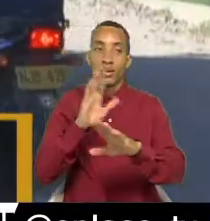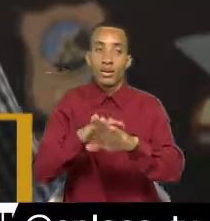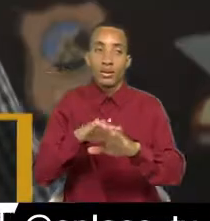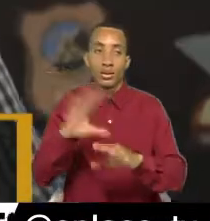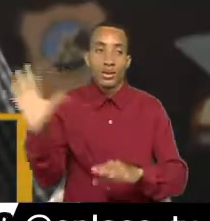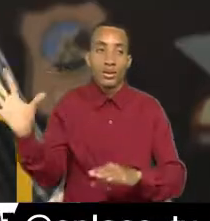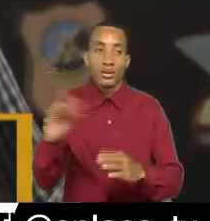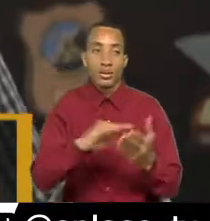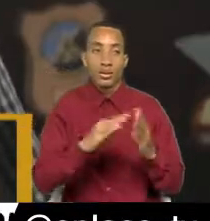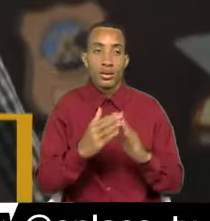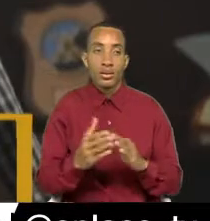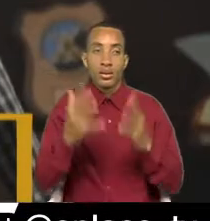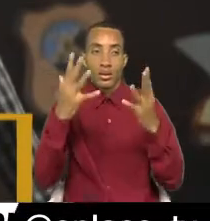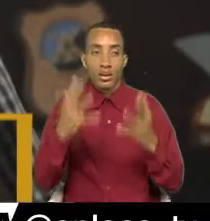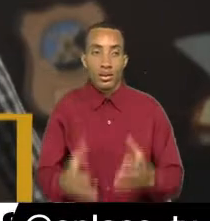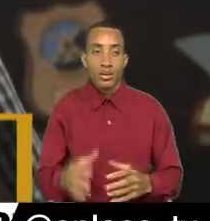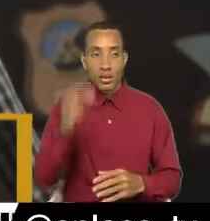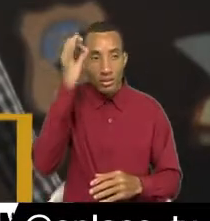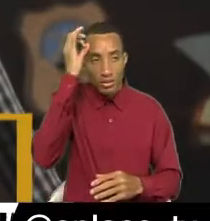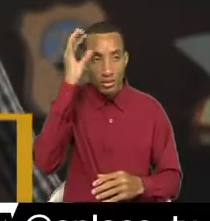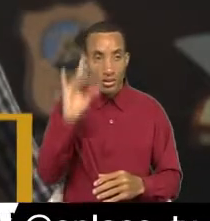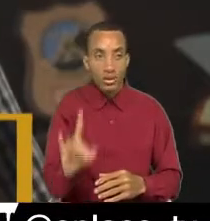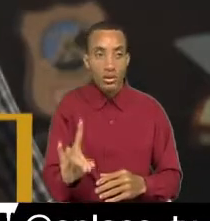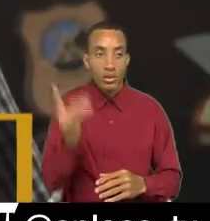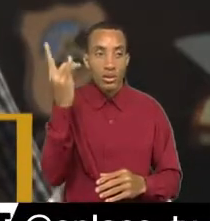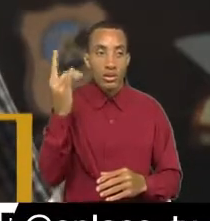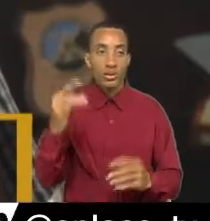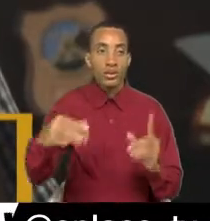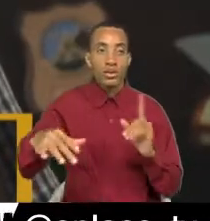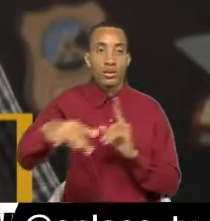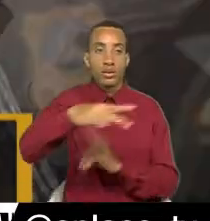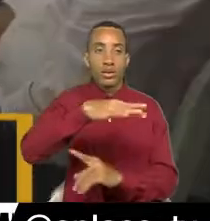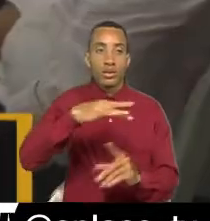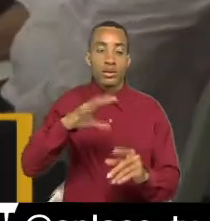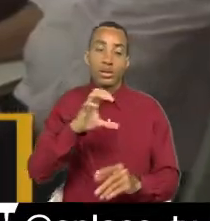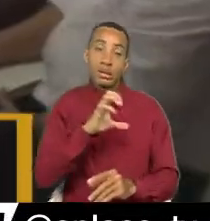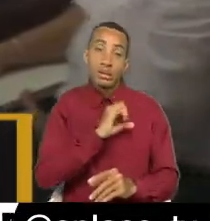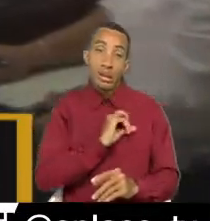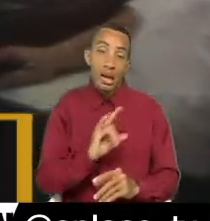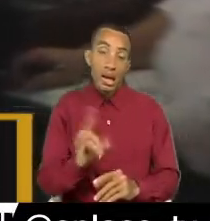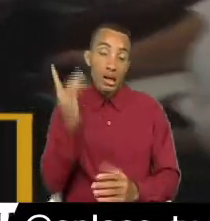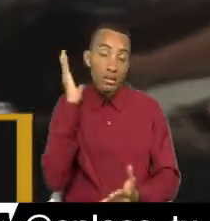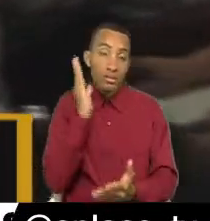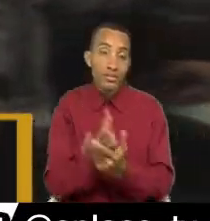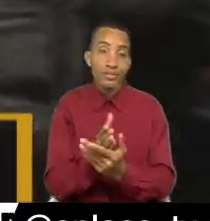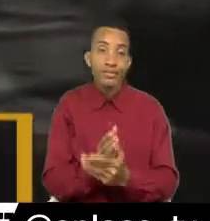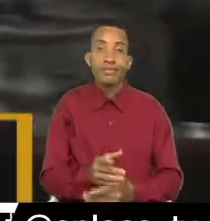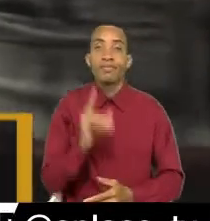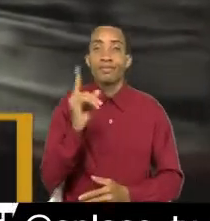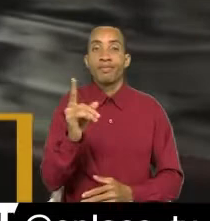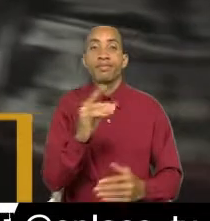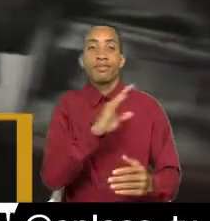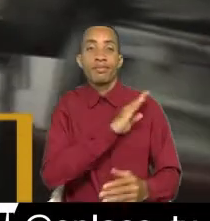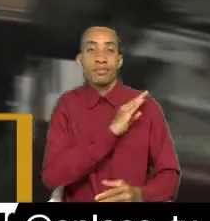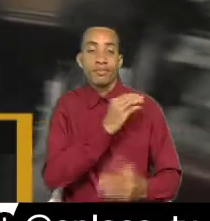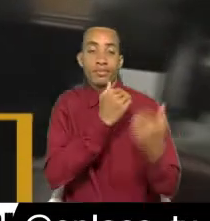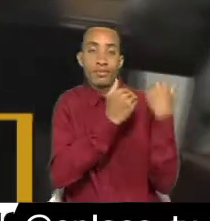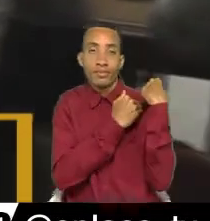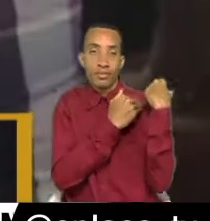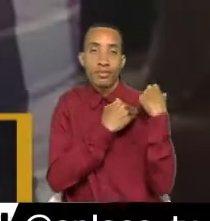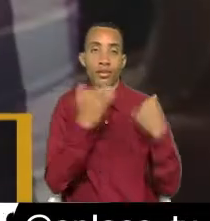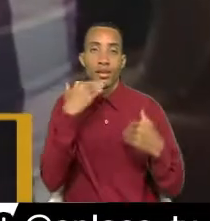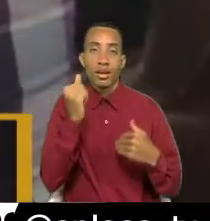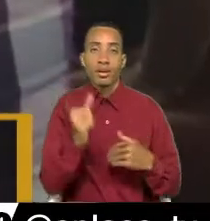ciudadanía. Queremos que de pronto vaya a pasar alguna situación que tengamos que lamentar. De acuerdo con la alcaldesa encargada, autoridades de tránsito